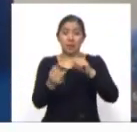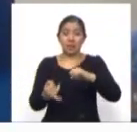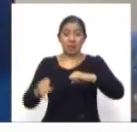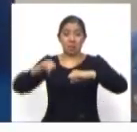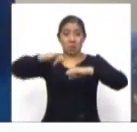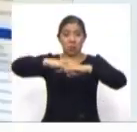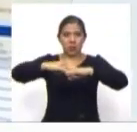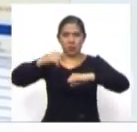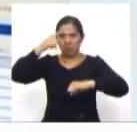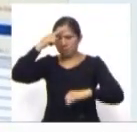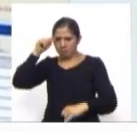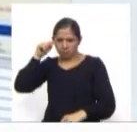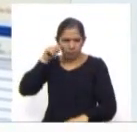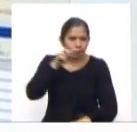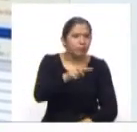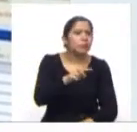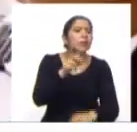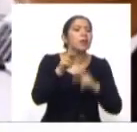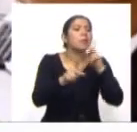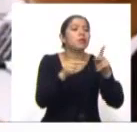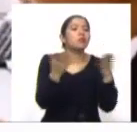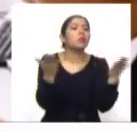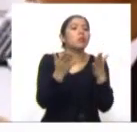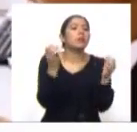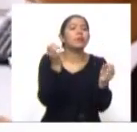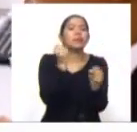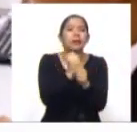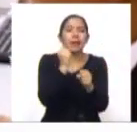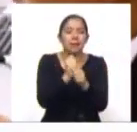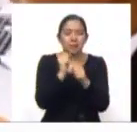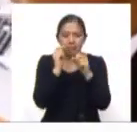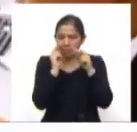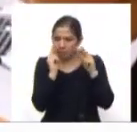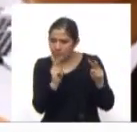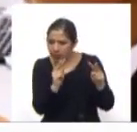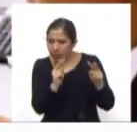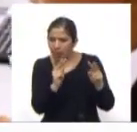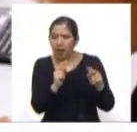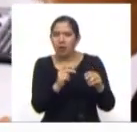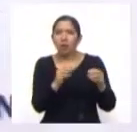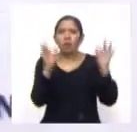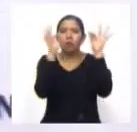nacionales va hasta el lugar donde el contribuyente desarrolla su actividad económica y esté en un mecanismo que utiliza el SIN.